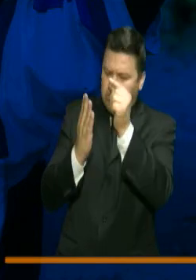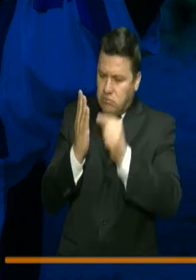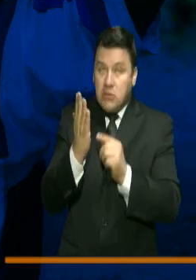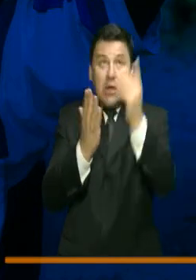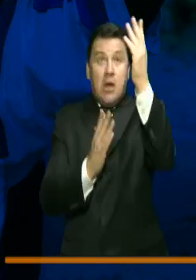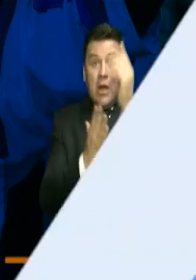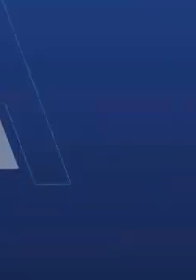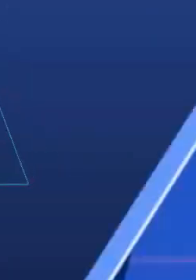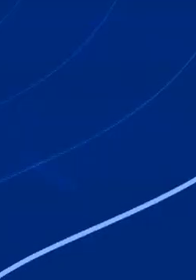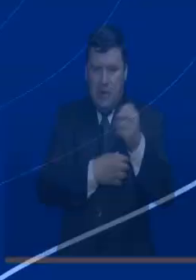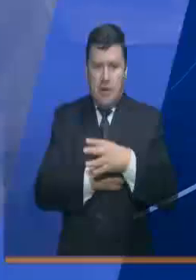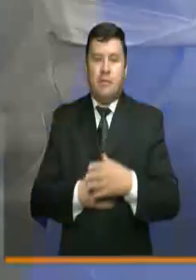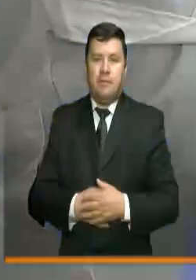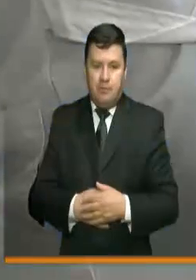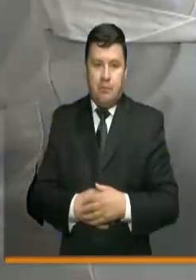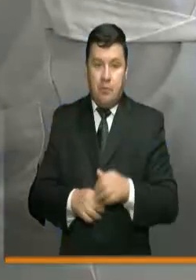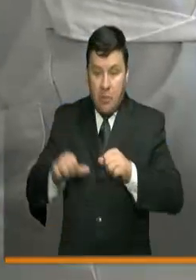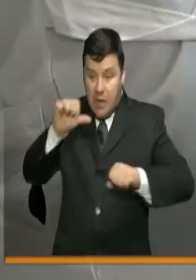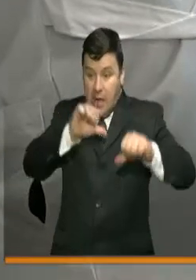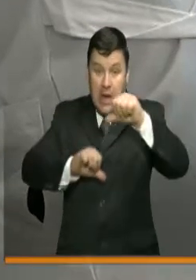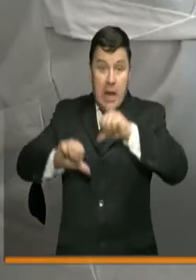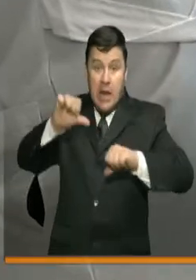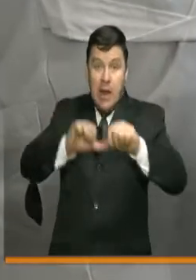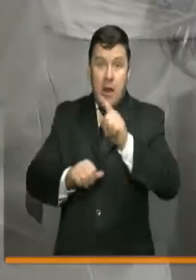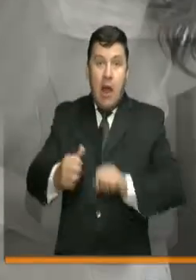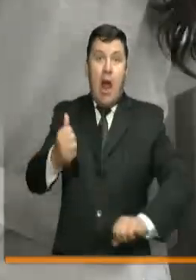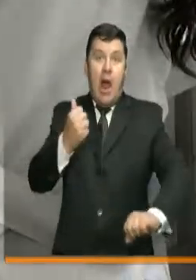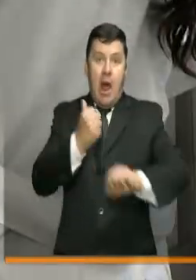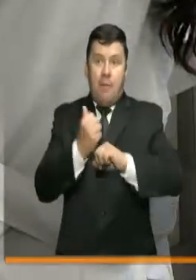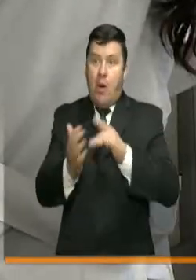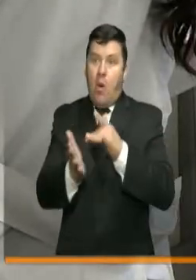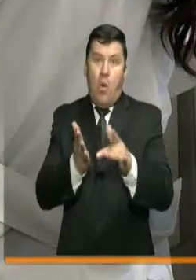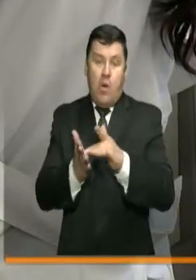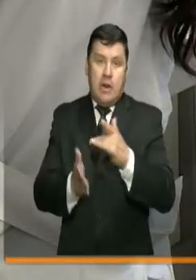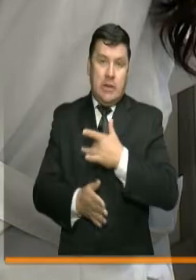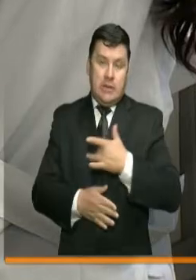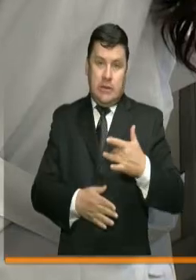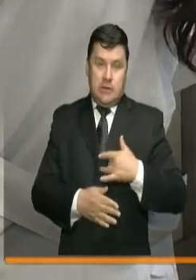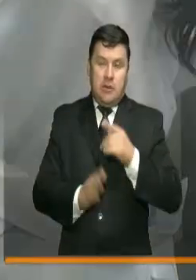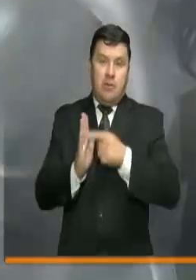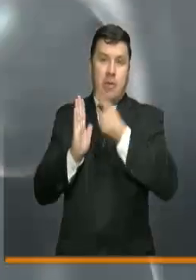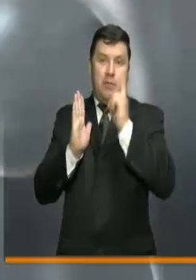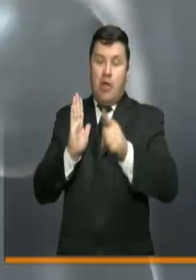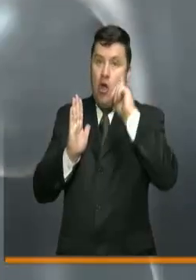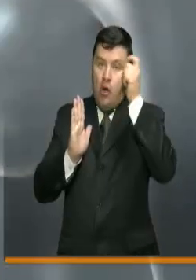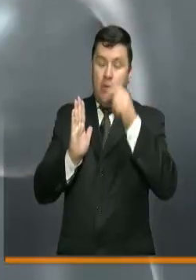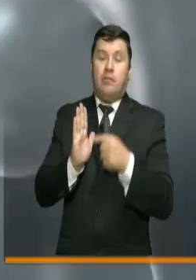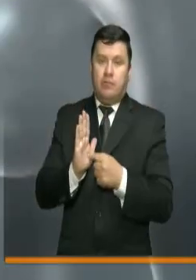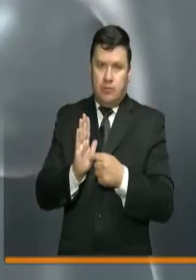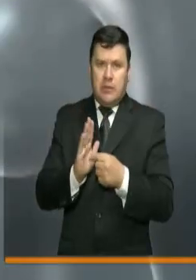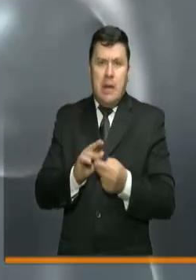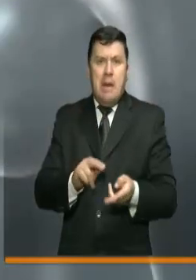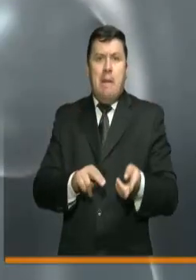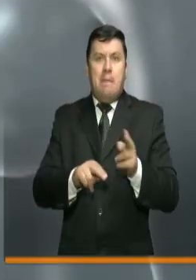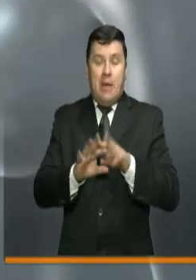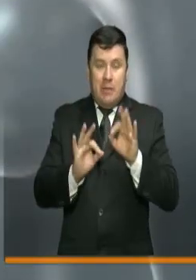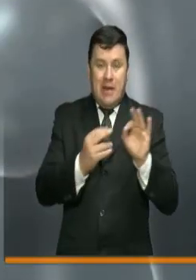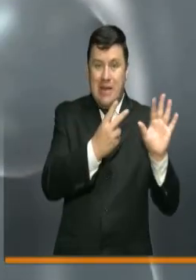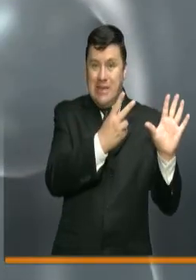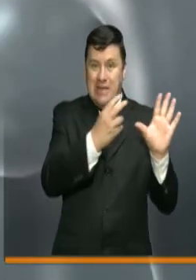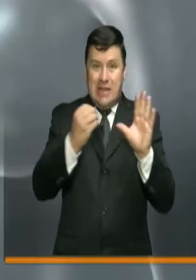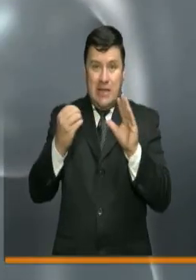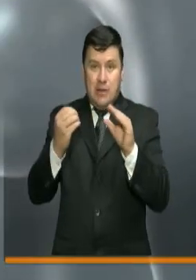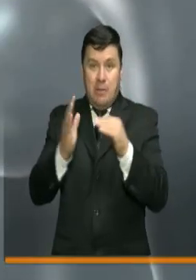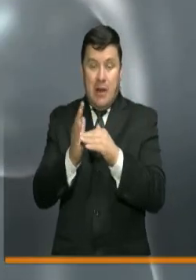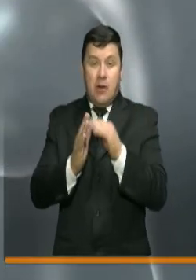necesitan estos mercados. Laboratorios Abbott apoya la emergencia sanitaria decretada por el gobierno y aumenta de 700.000